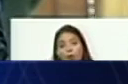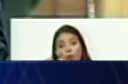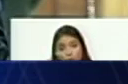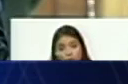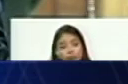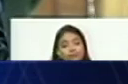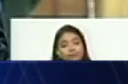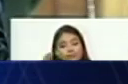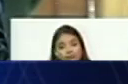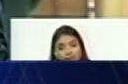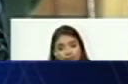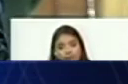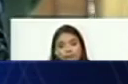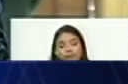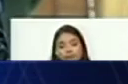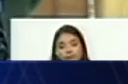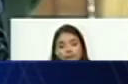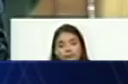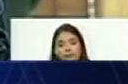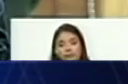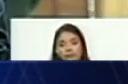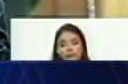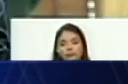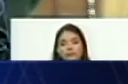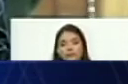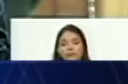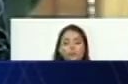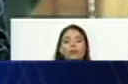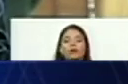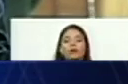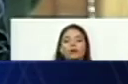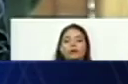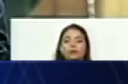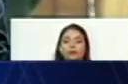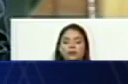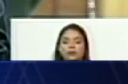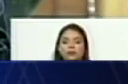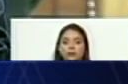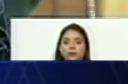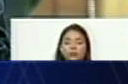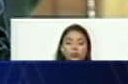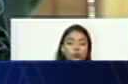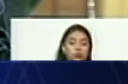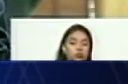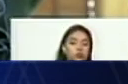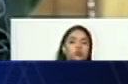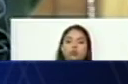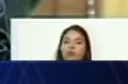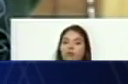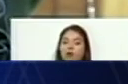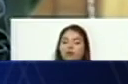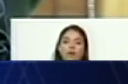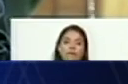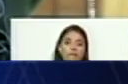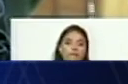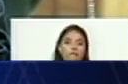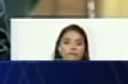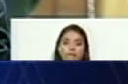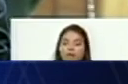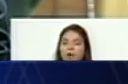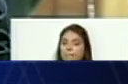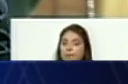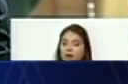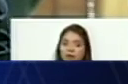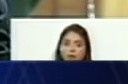nuevo nos corresponde protagonizar una irrenunciable batalla para consolidar la